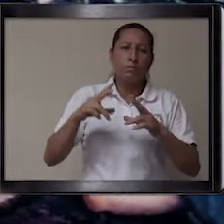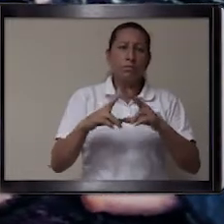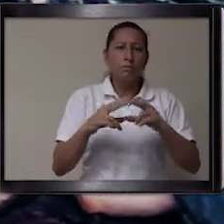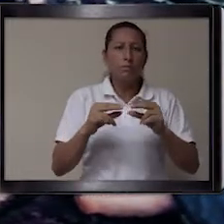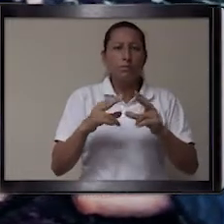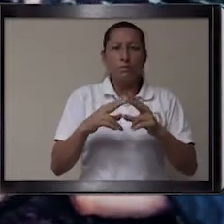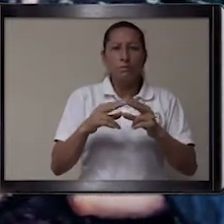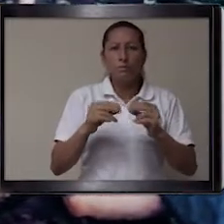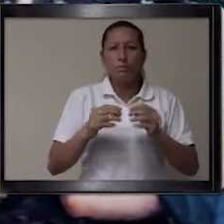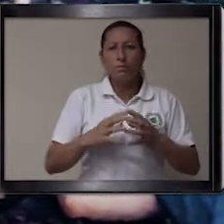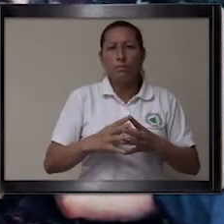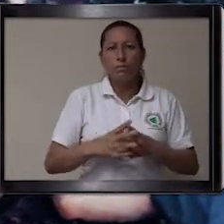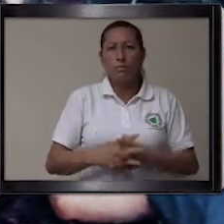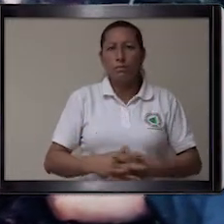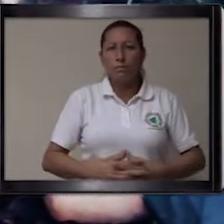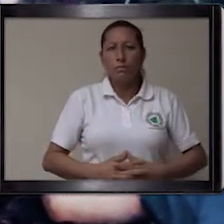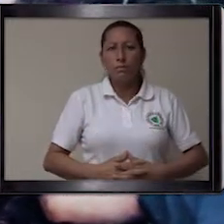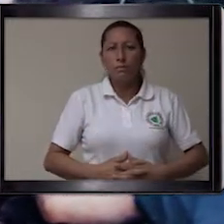país.